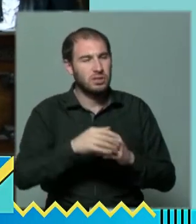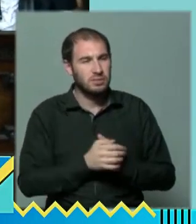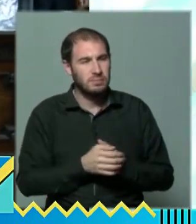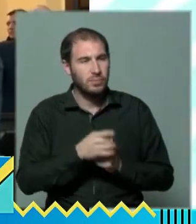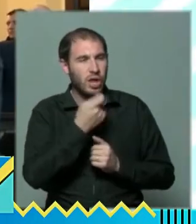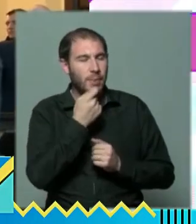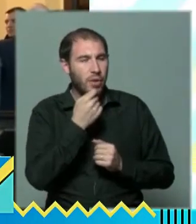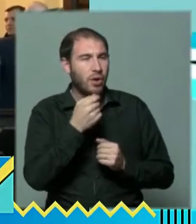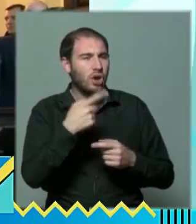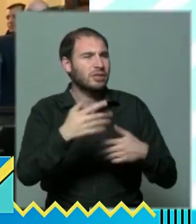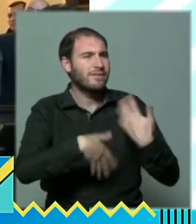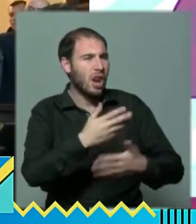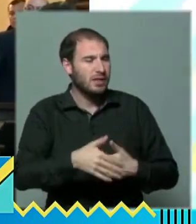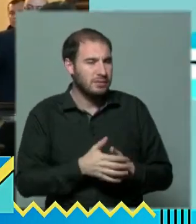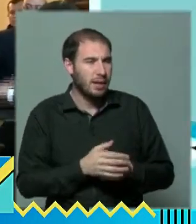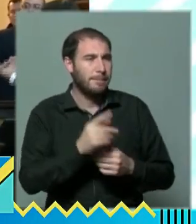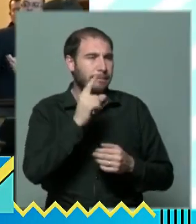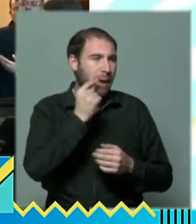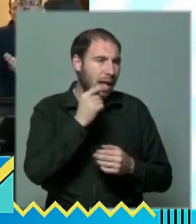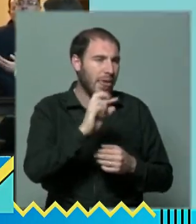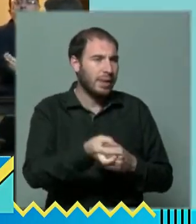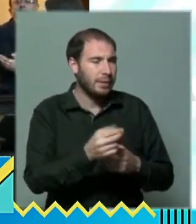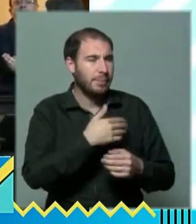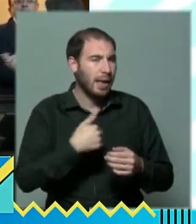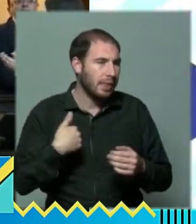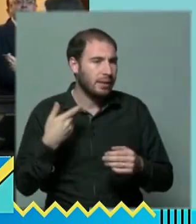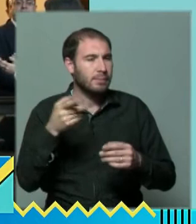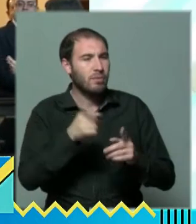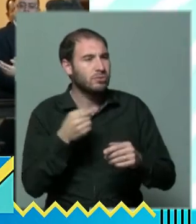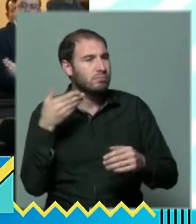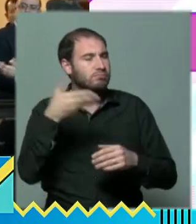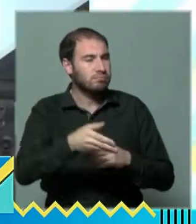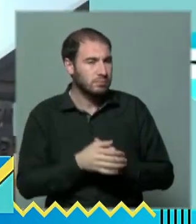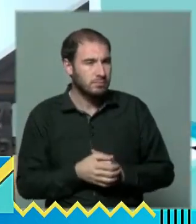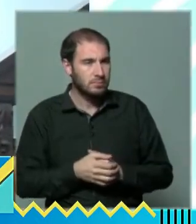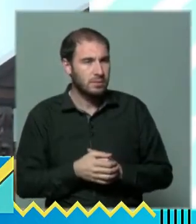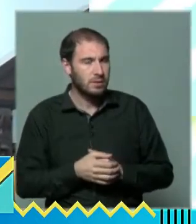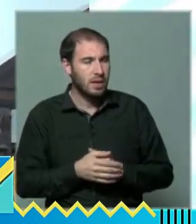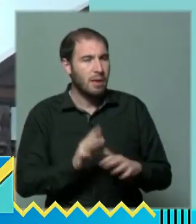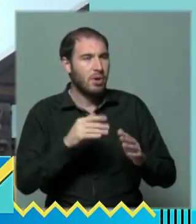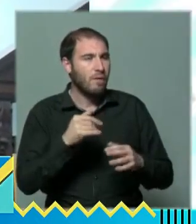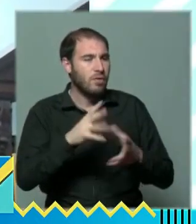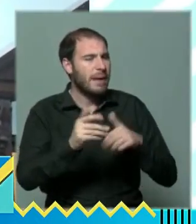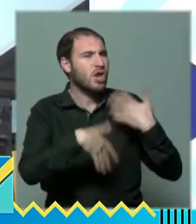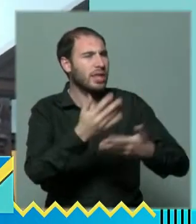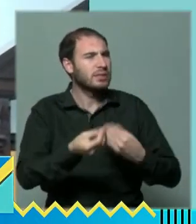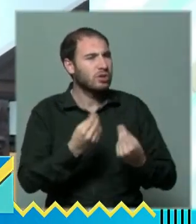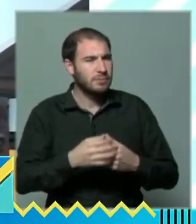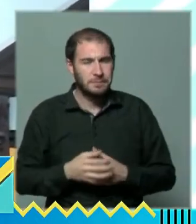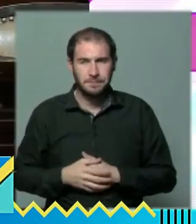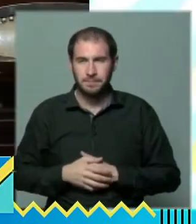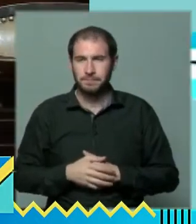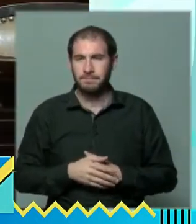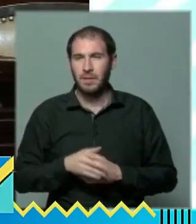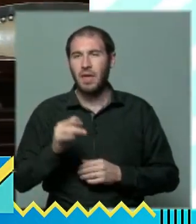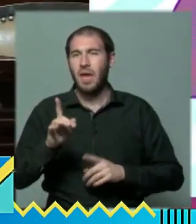un hecho de violencia en donde un padre o a lo mejor una madre se acerca a un docente y a lo mejor reacciona de forma violenta?